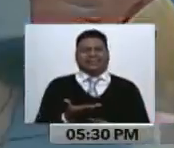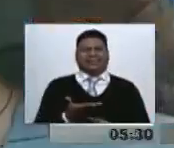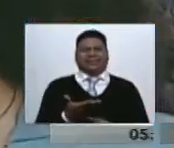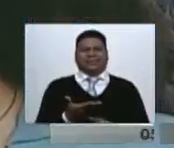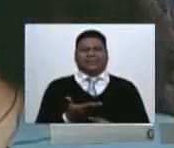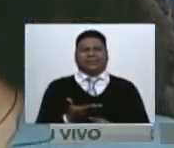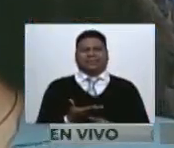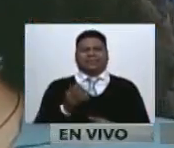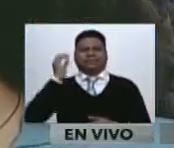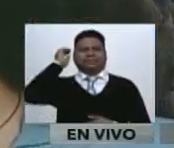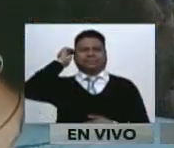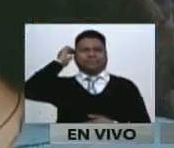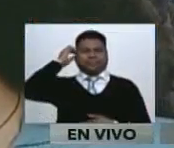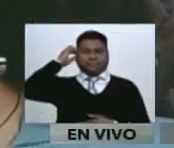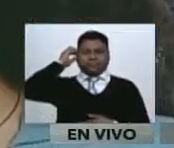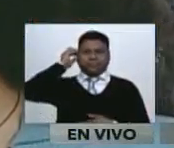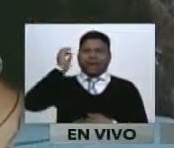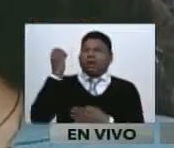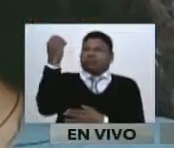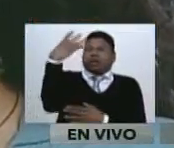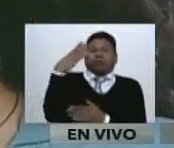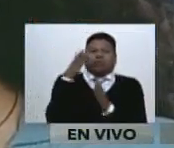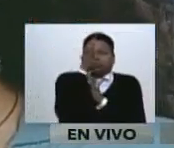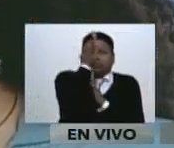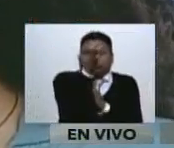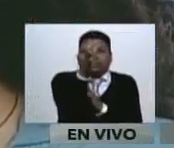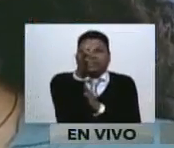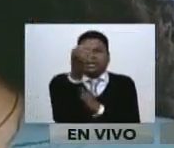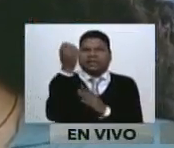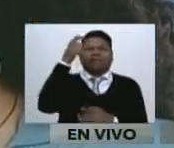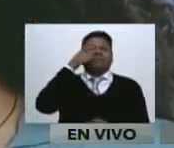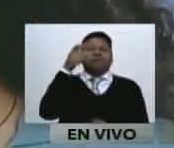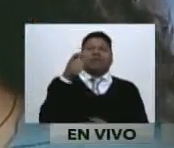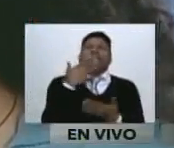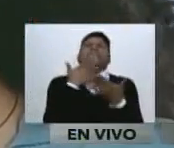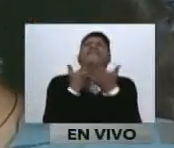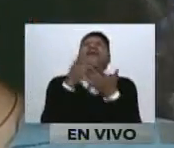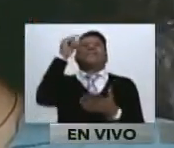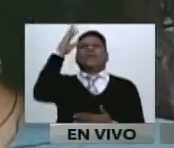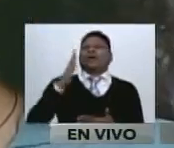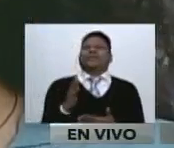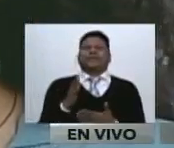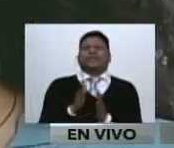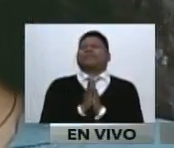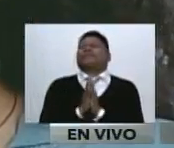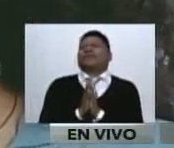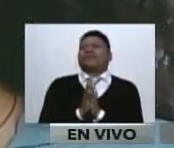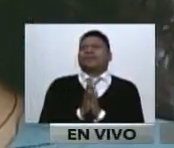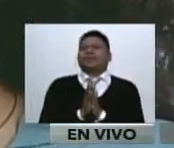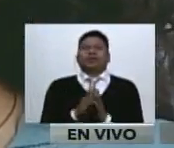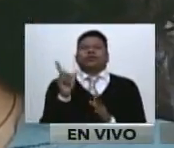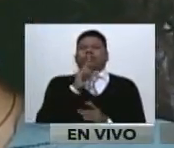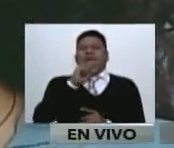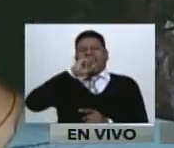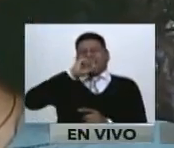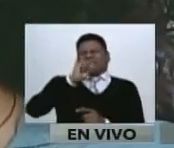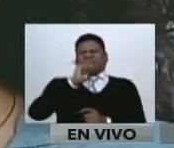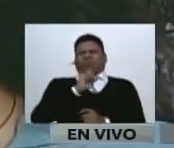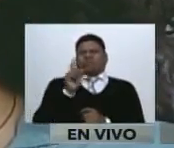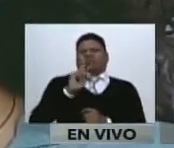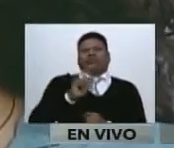Hay una luz al final de este túnel. Hay esperanza del pueblo. Pidamos a Dios para no responder al odio con odio. Pidamos